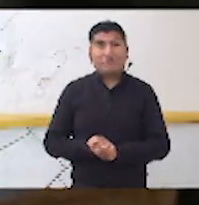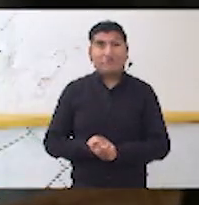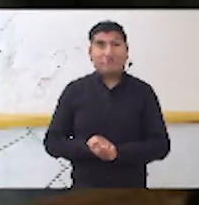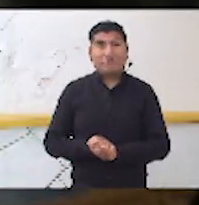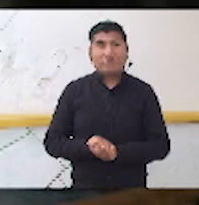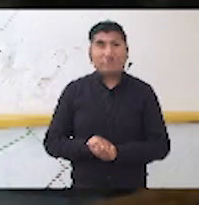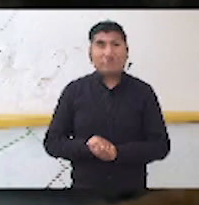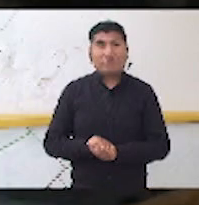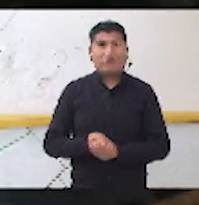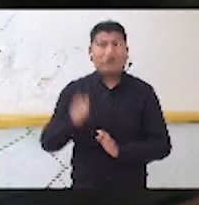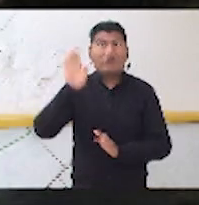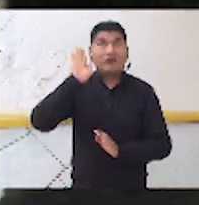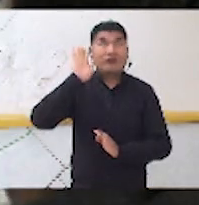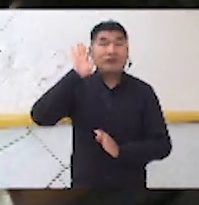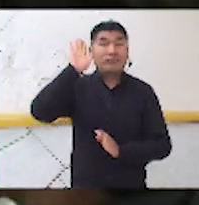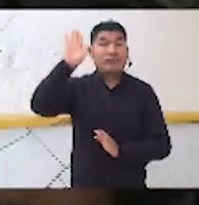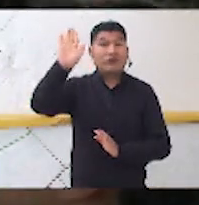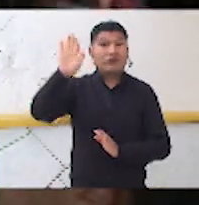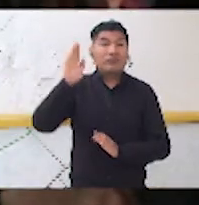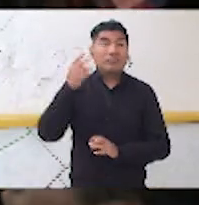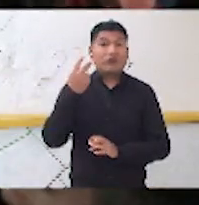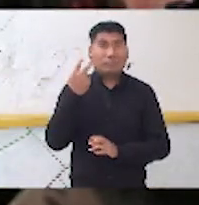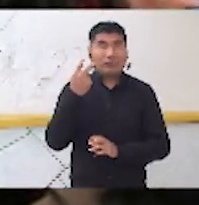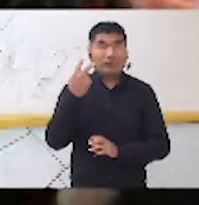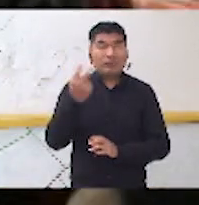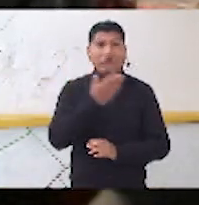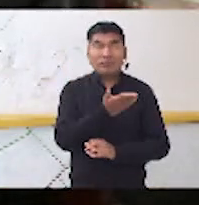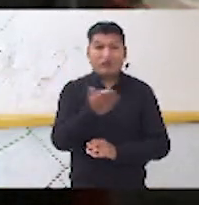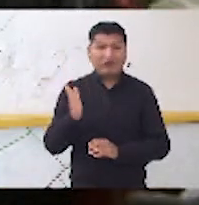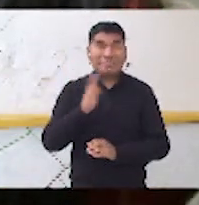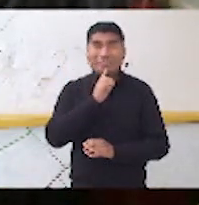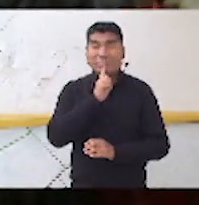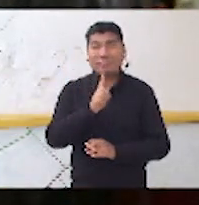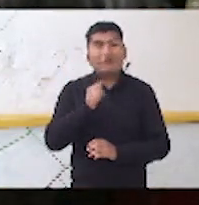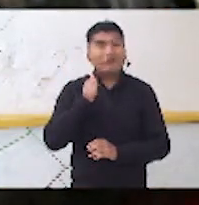Santo, huya para allá.